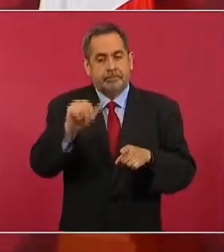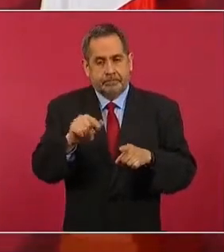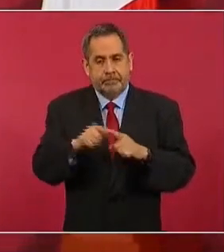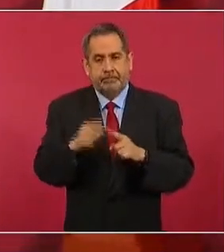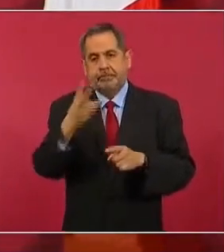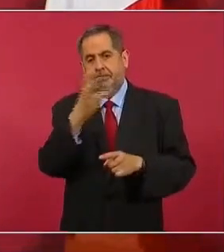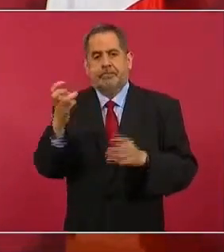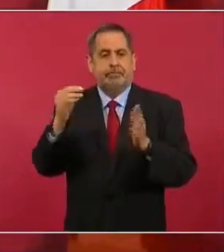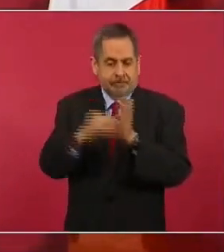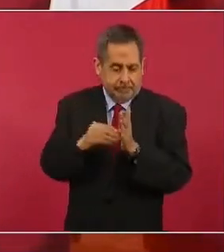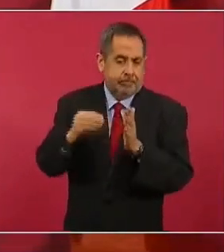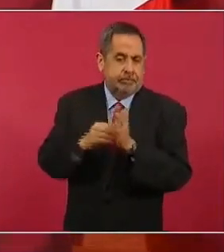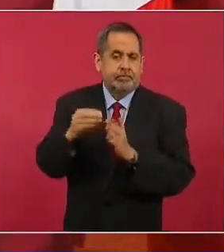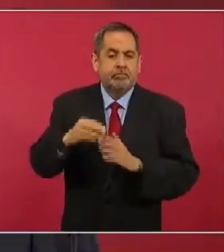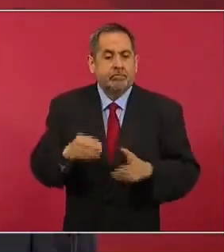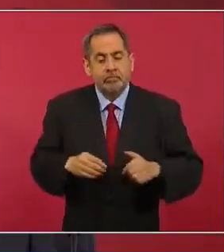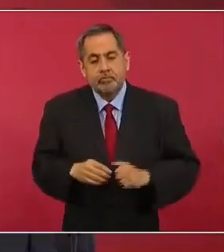300,000 millones.